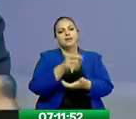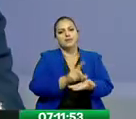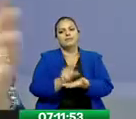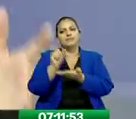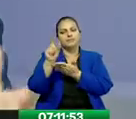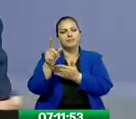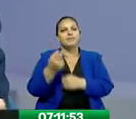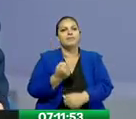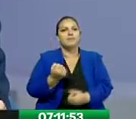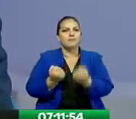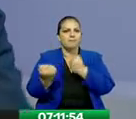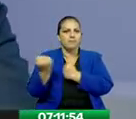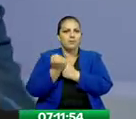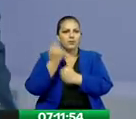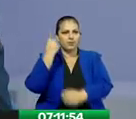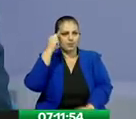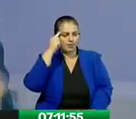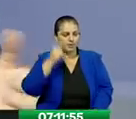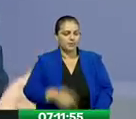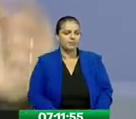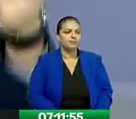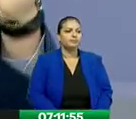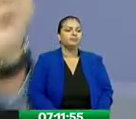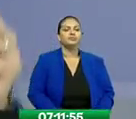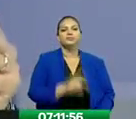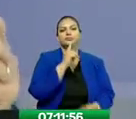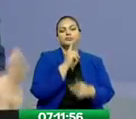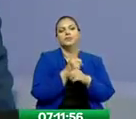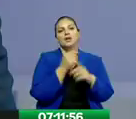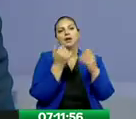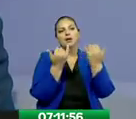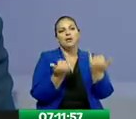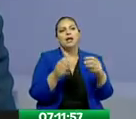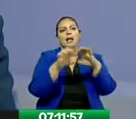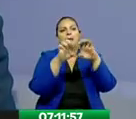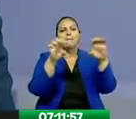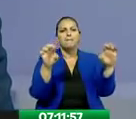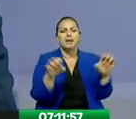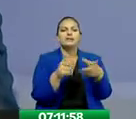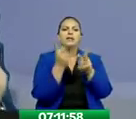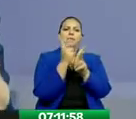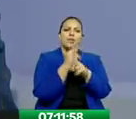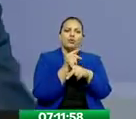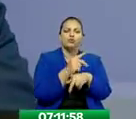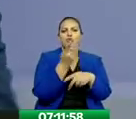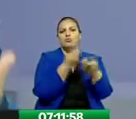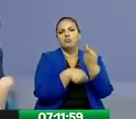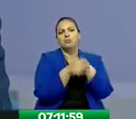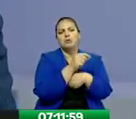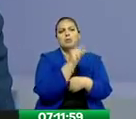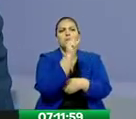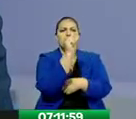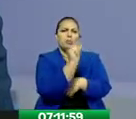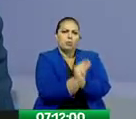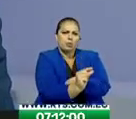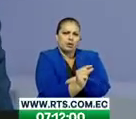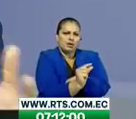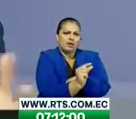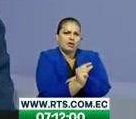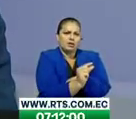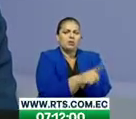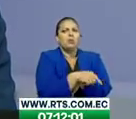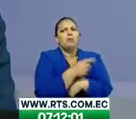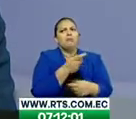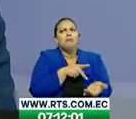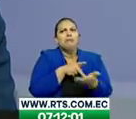más o menos al 10% de empresas. Hay otras empresas que tienen márgenes pequeños y obviamente una contribución impacta y eso obviamente genera